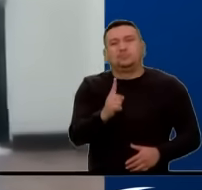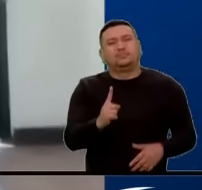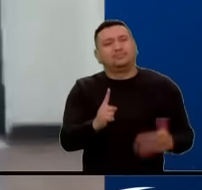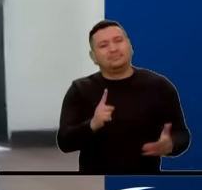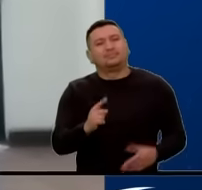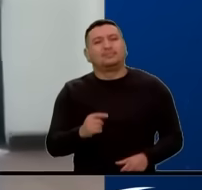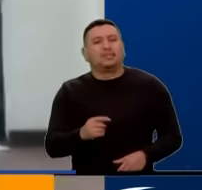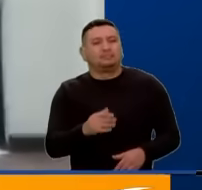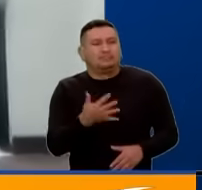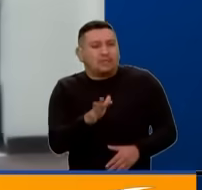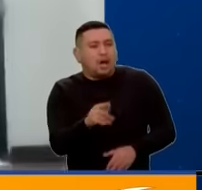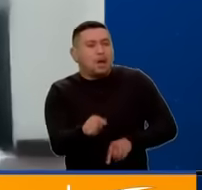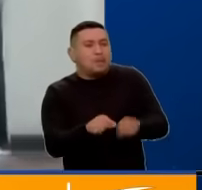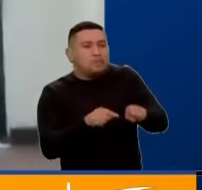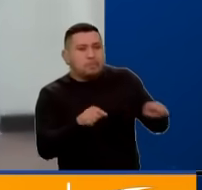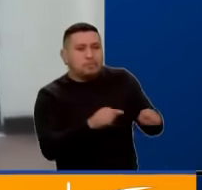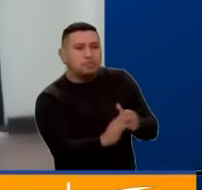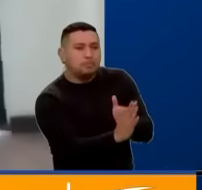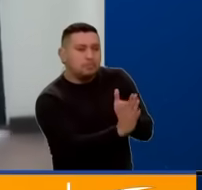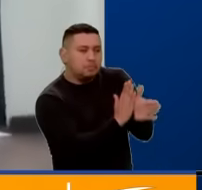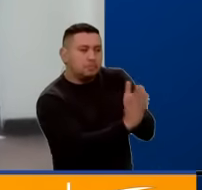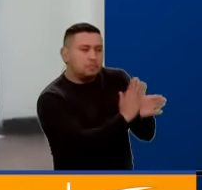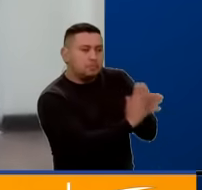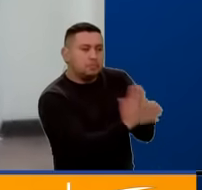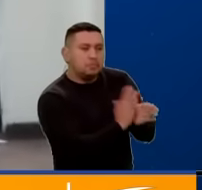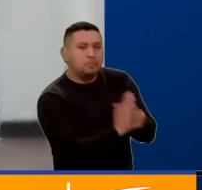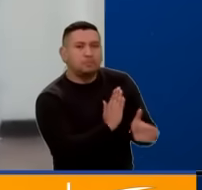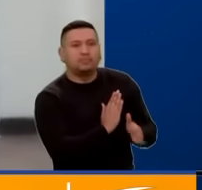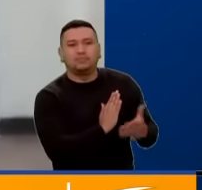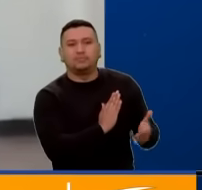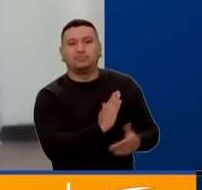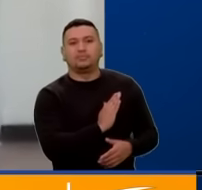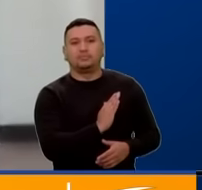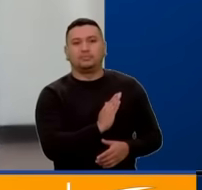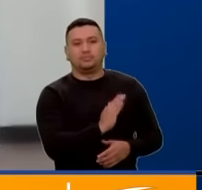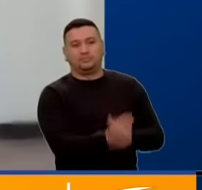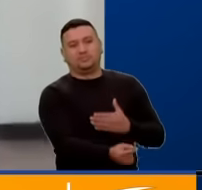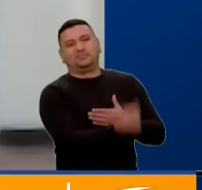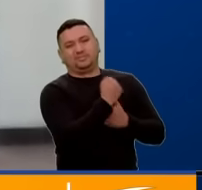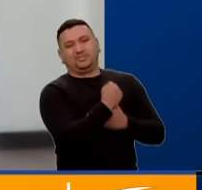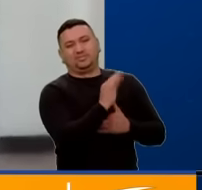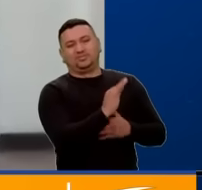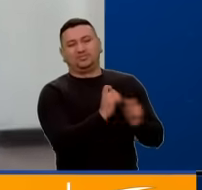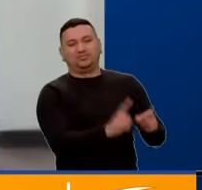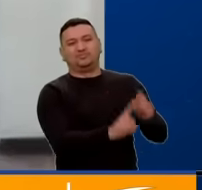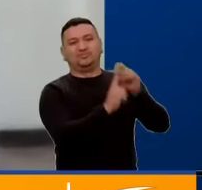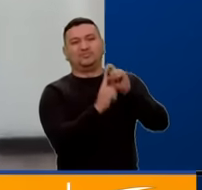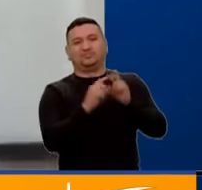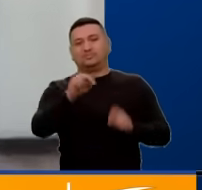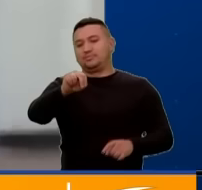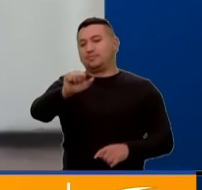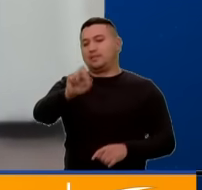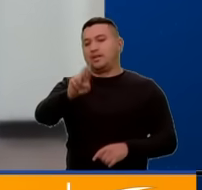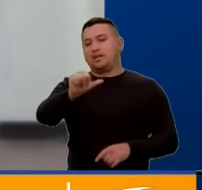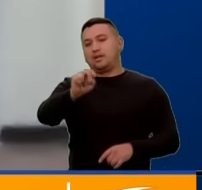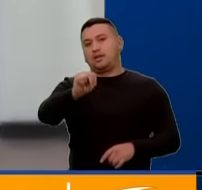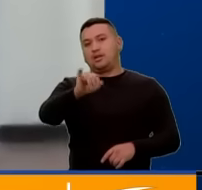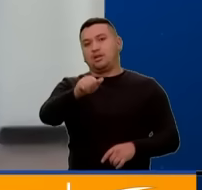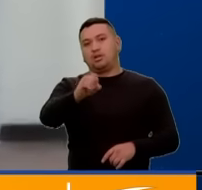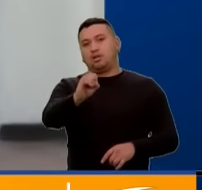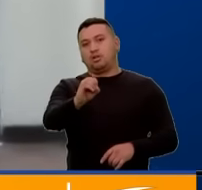forma pues temerosa, Mirón. Naranjo, como me dicen aquí en Saravena, Naranjo, a usted parece ser que lo estaban esperando,